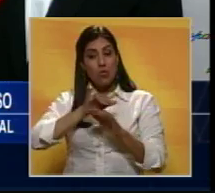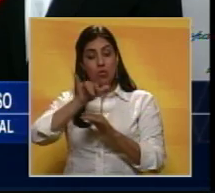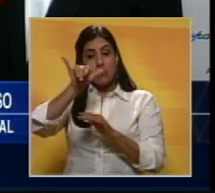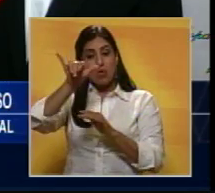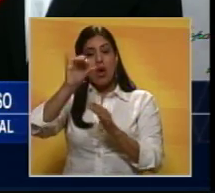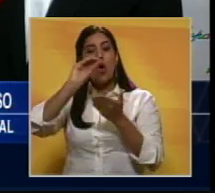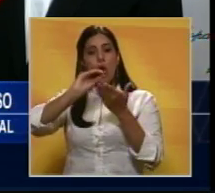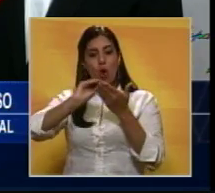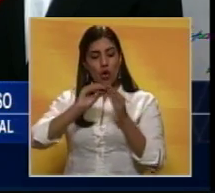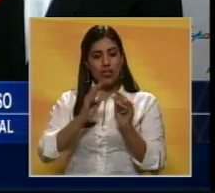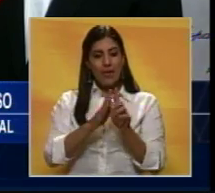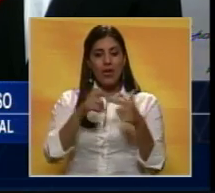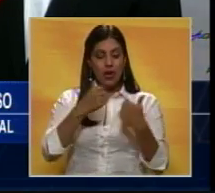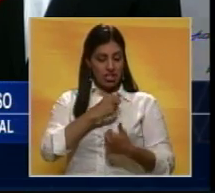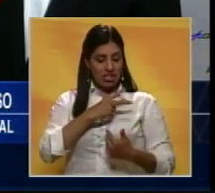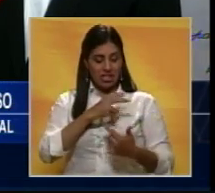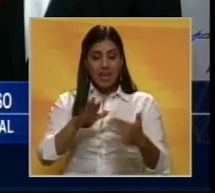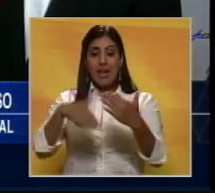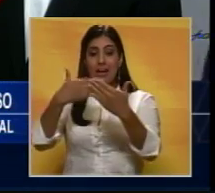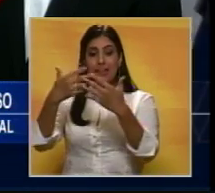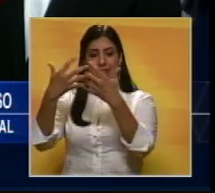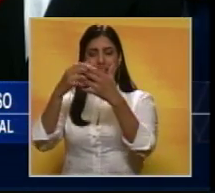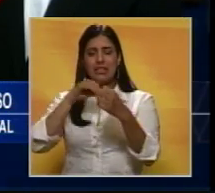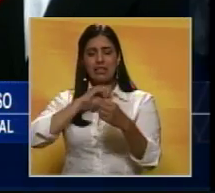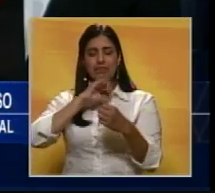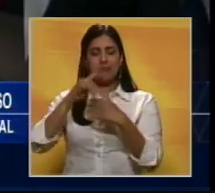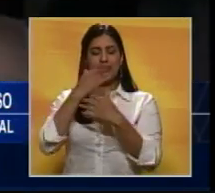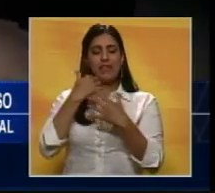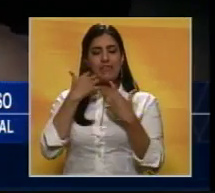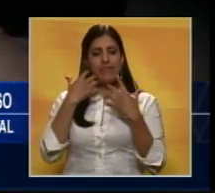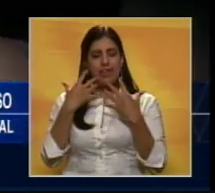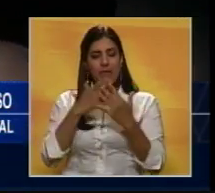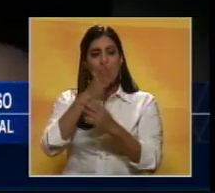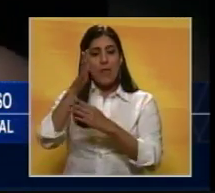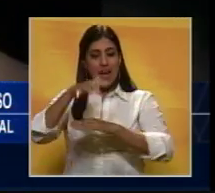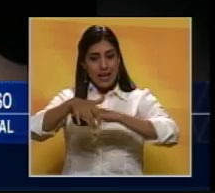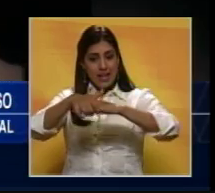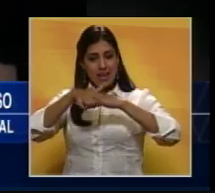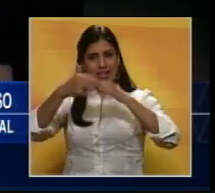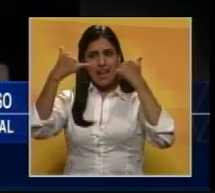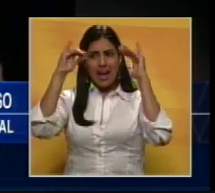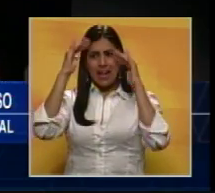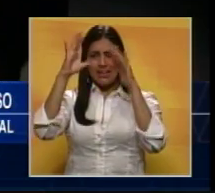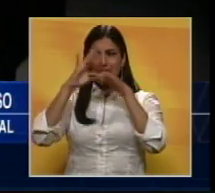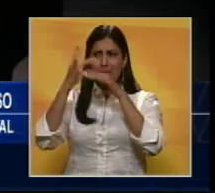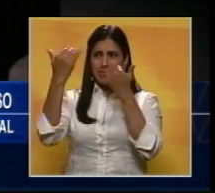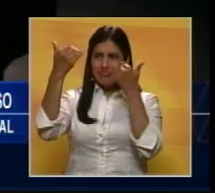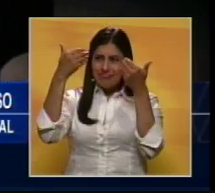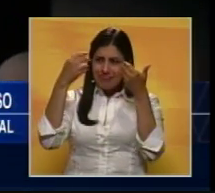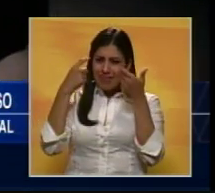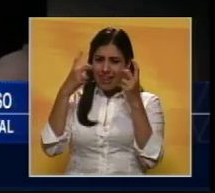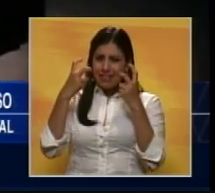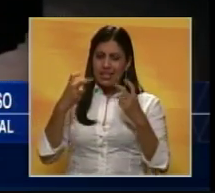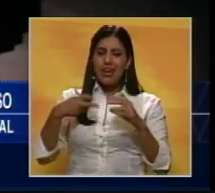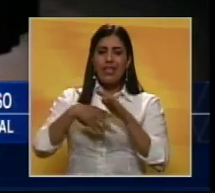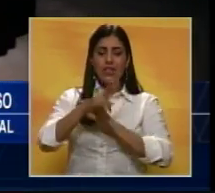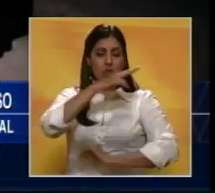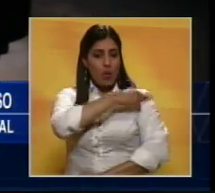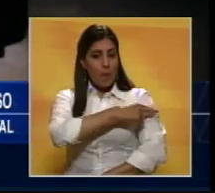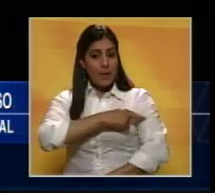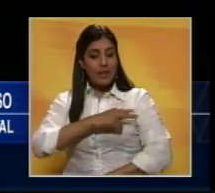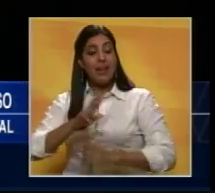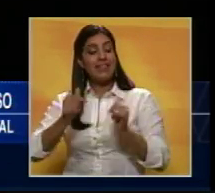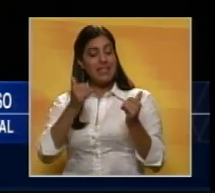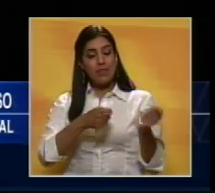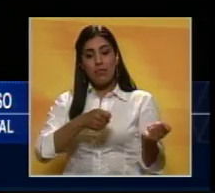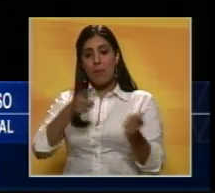vuelo de vuelta desde Santiago de Chile se puso muy enfermo. Al llegar a Inglaterra fue atendido por sus médicos e ingresó en un hospital, donde